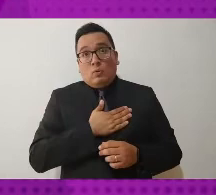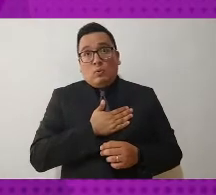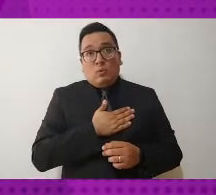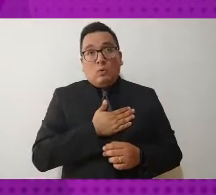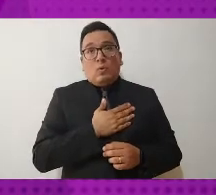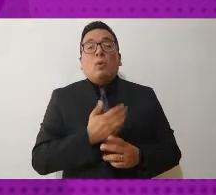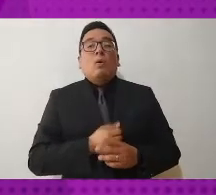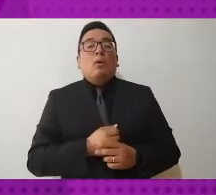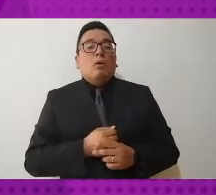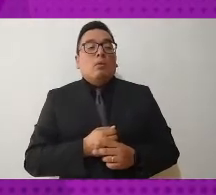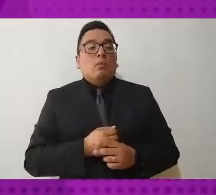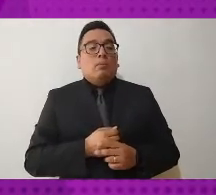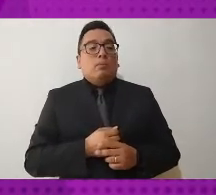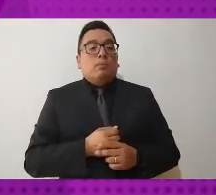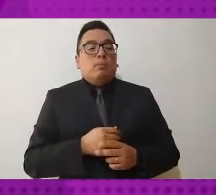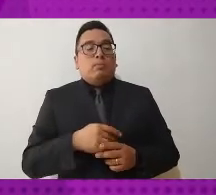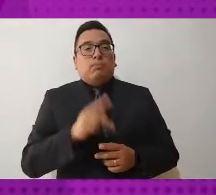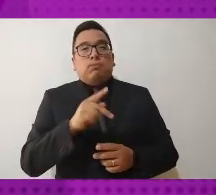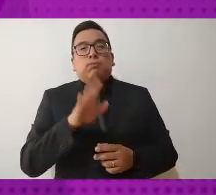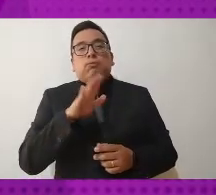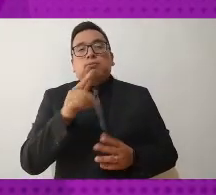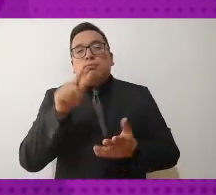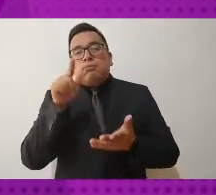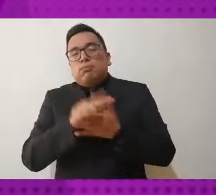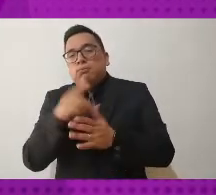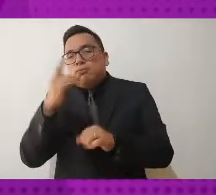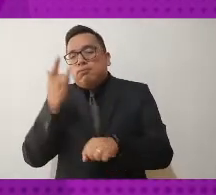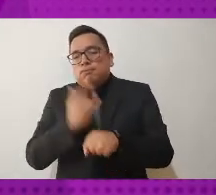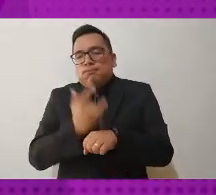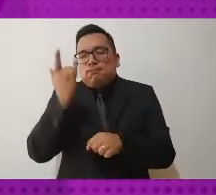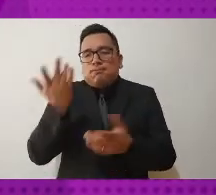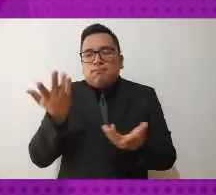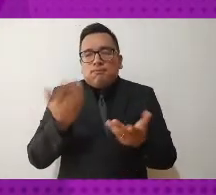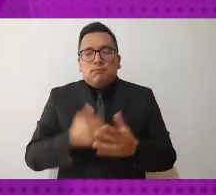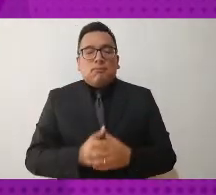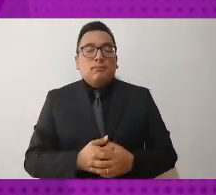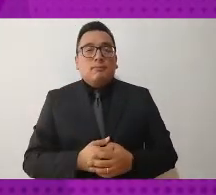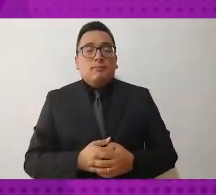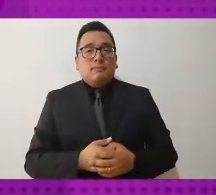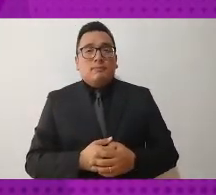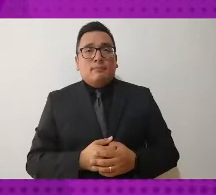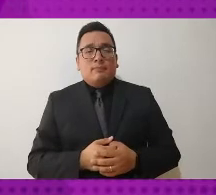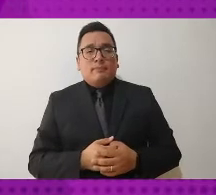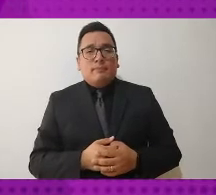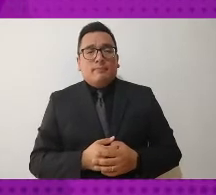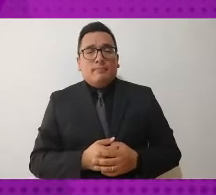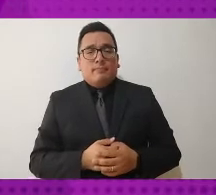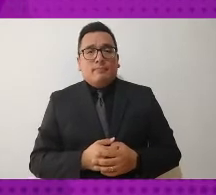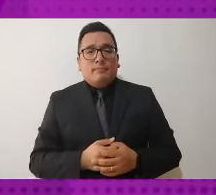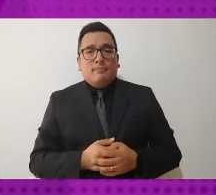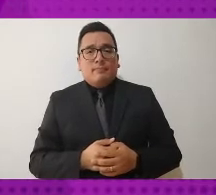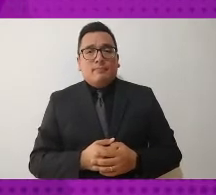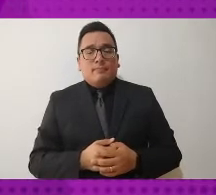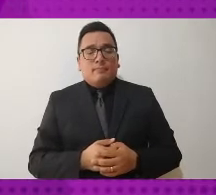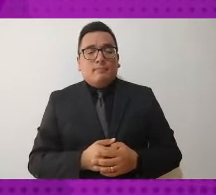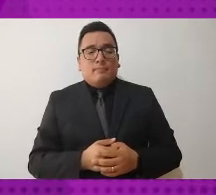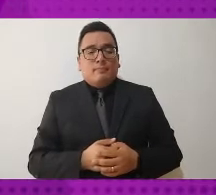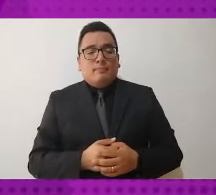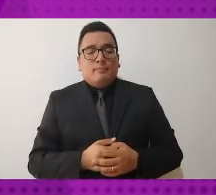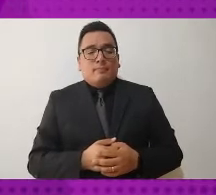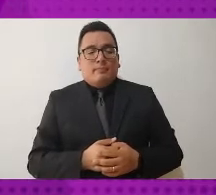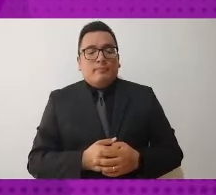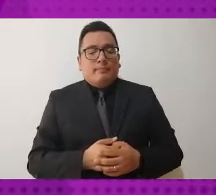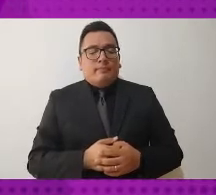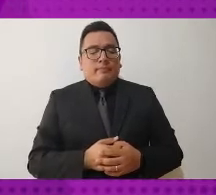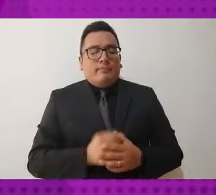un fraude a la ley no como le han llamado en algunos sentencias del distribuidas electorales en este caso la parte